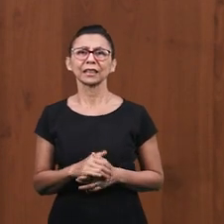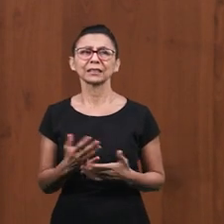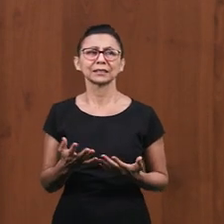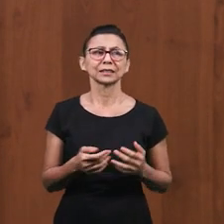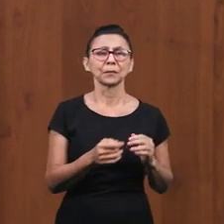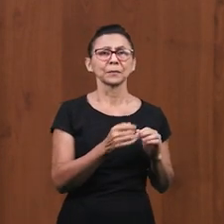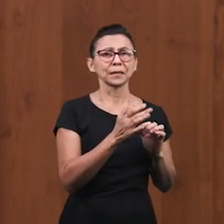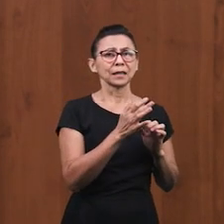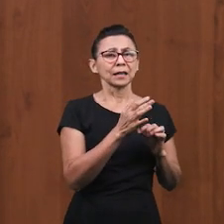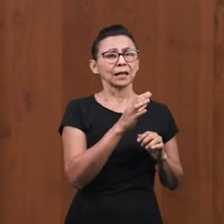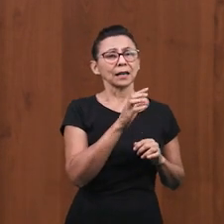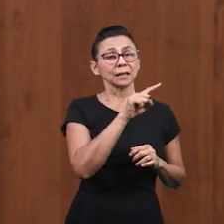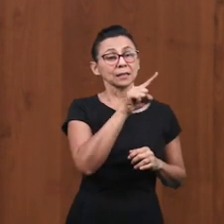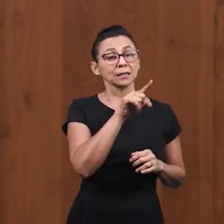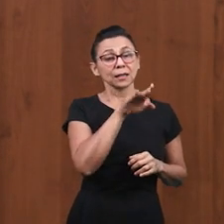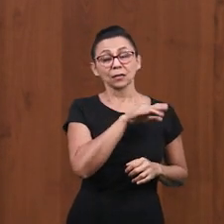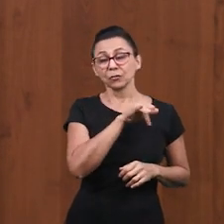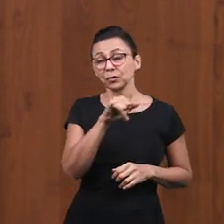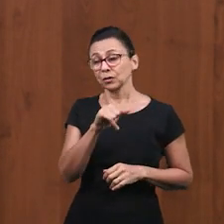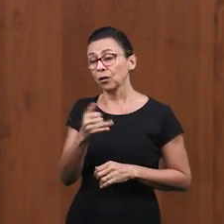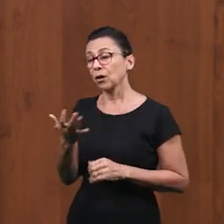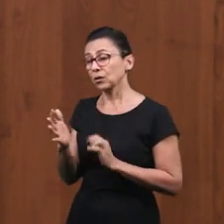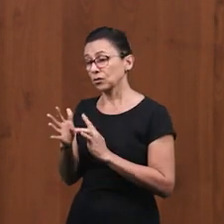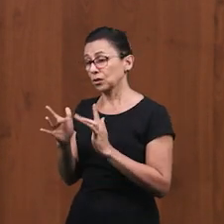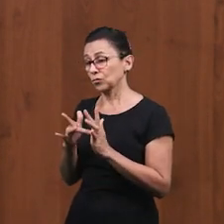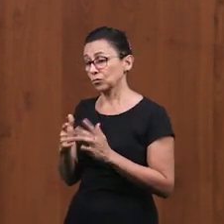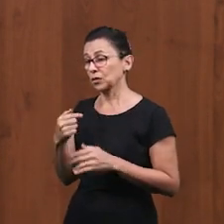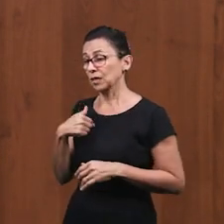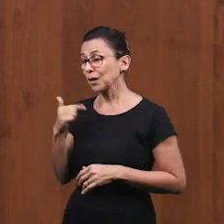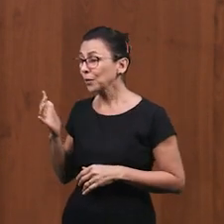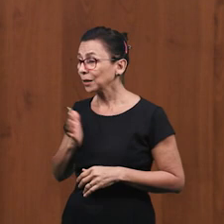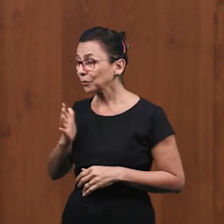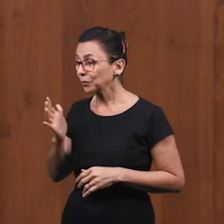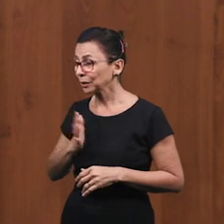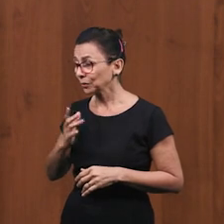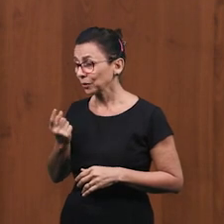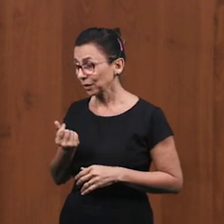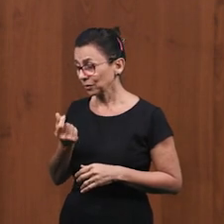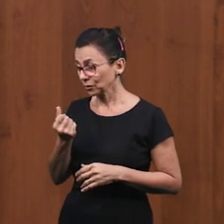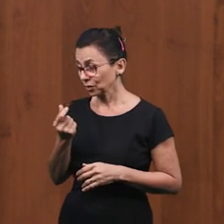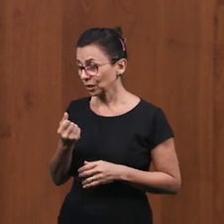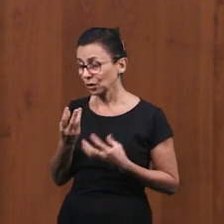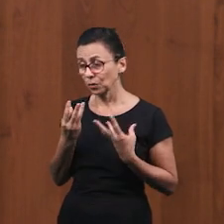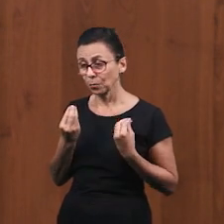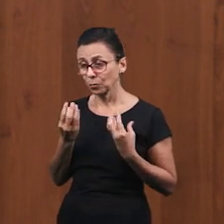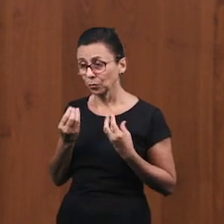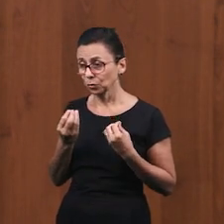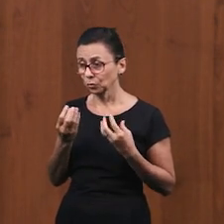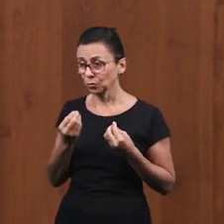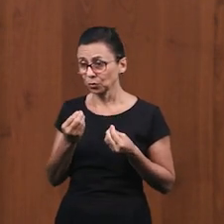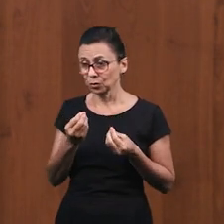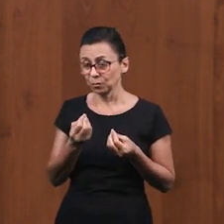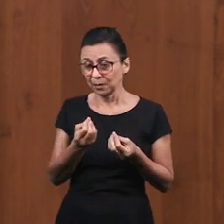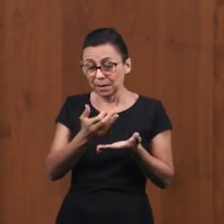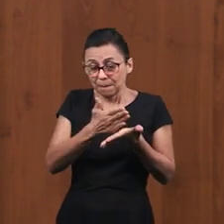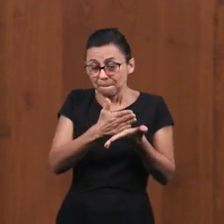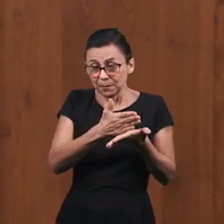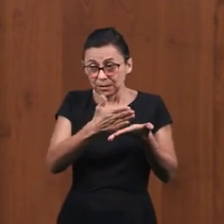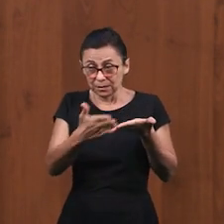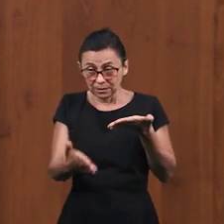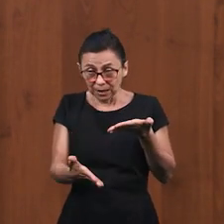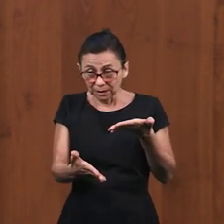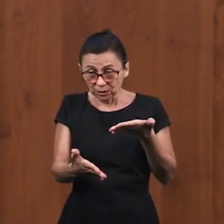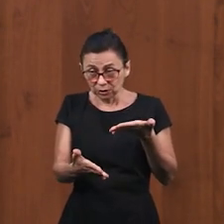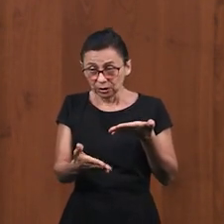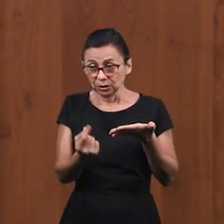de sus bienes a los pobres. Zaqueo ya no le importaban más las riquezas materiales, porque Zaqueo descubrió